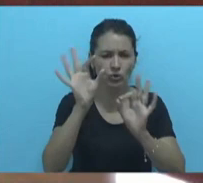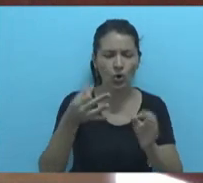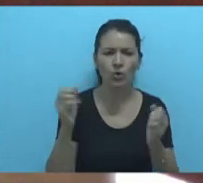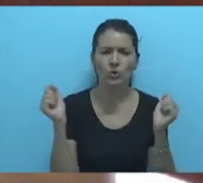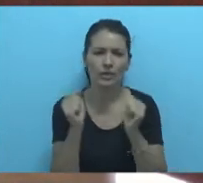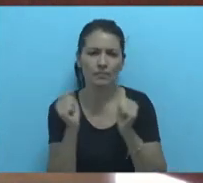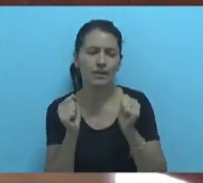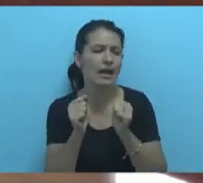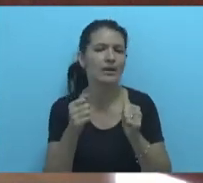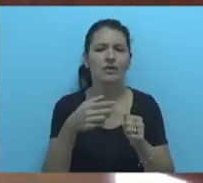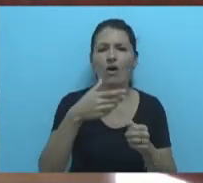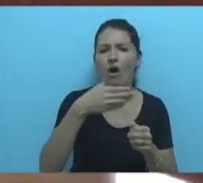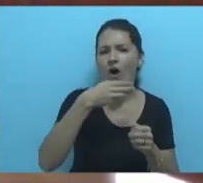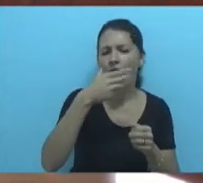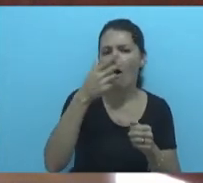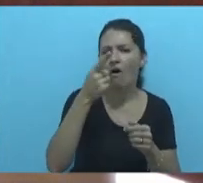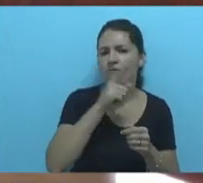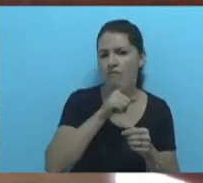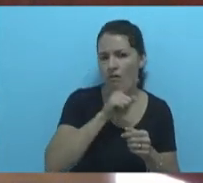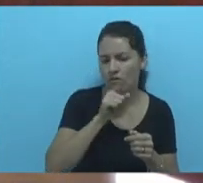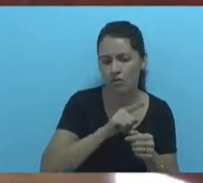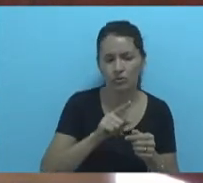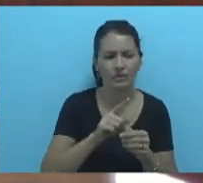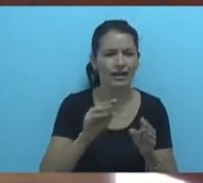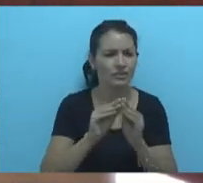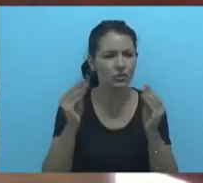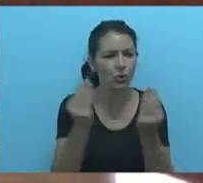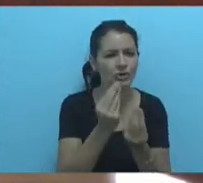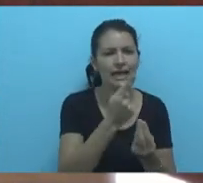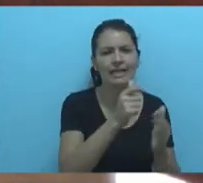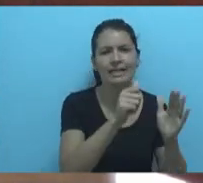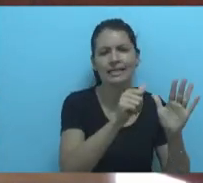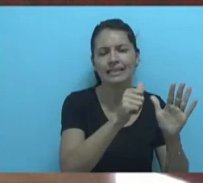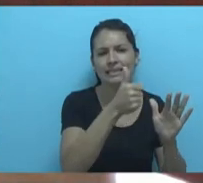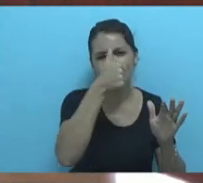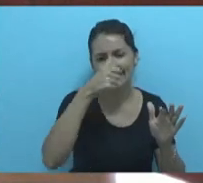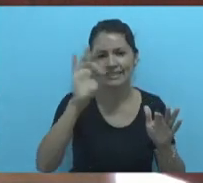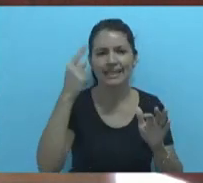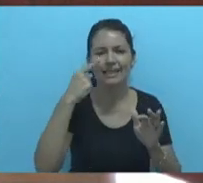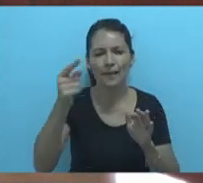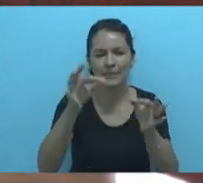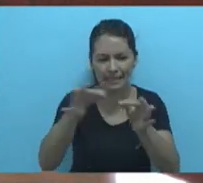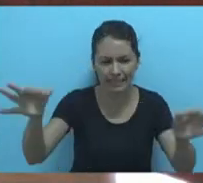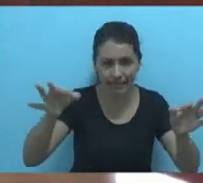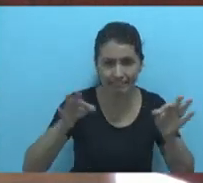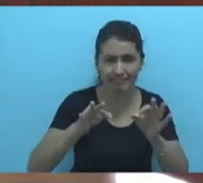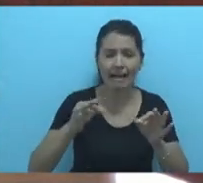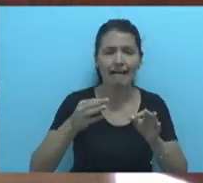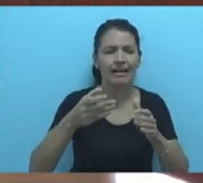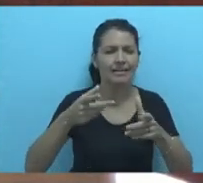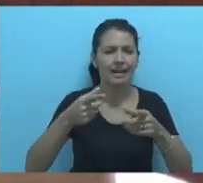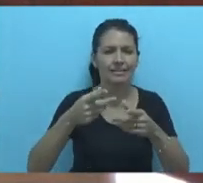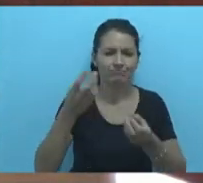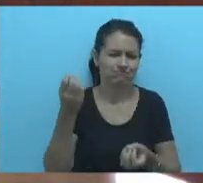las frutas. Son 60.000 hectáreas cultivadas las que están siendo afectadas. Hay un 50% de la pérdida